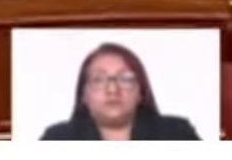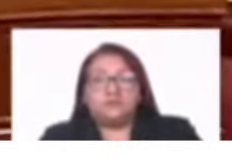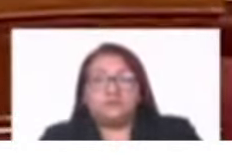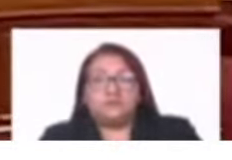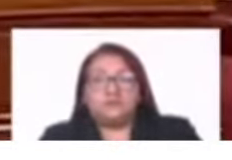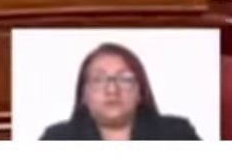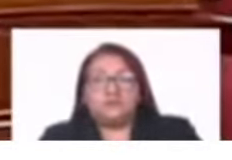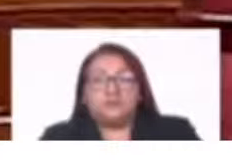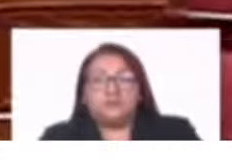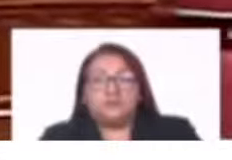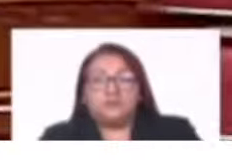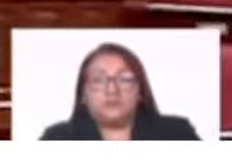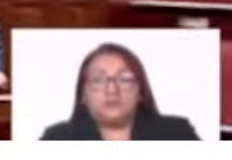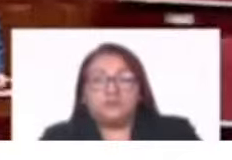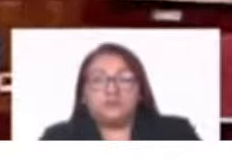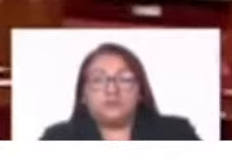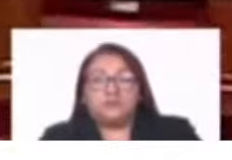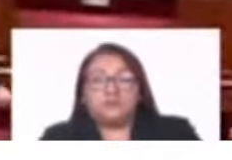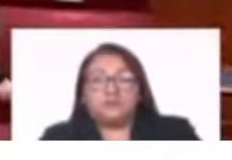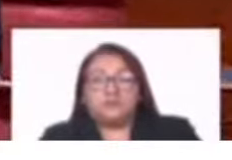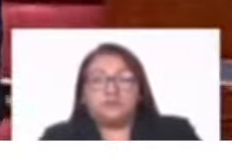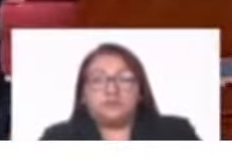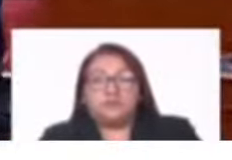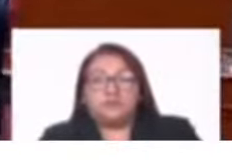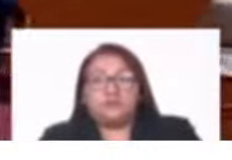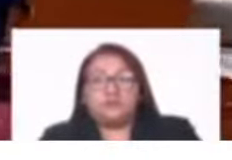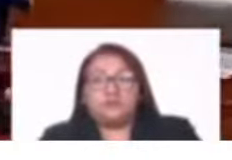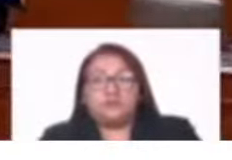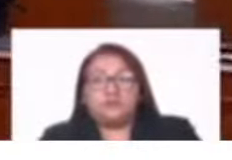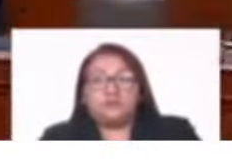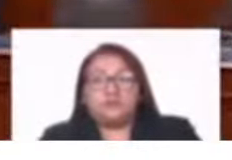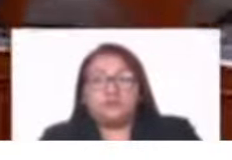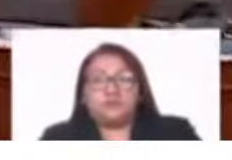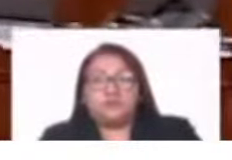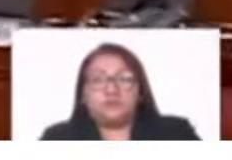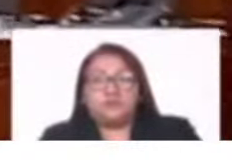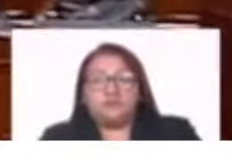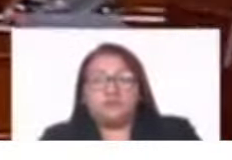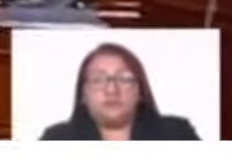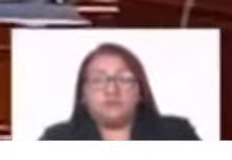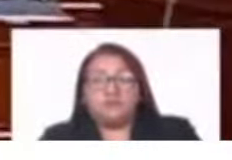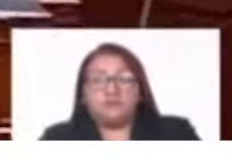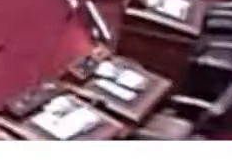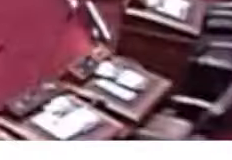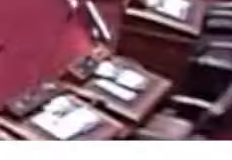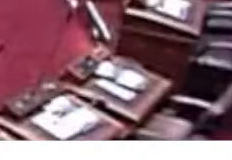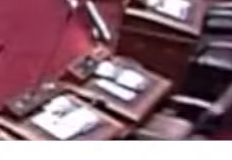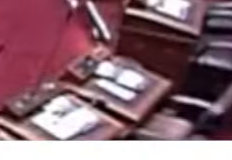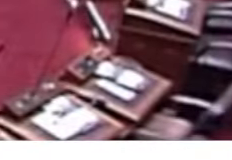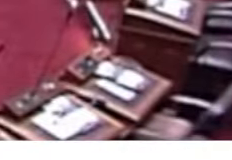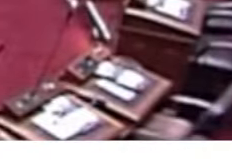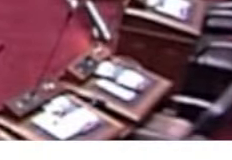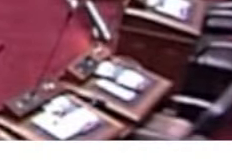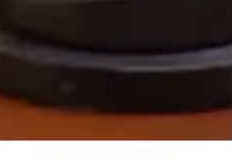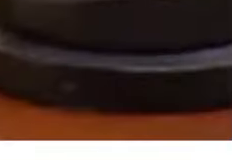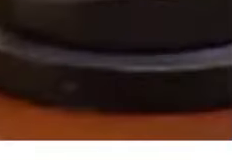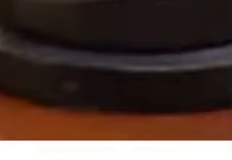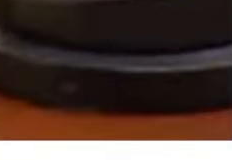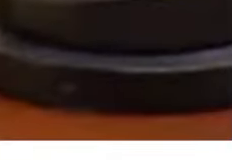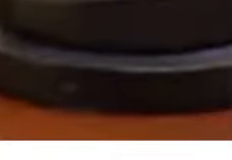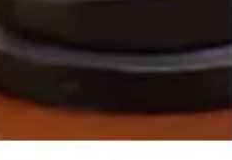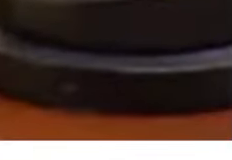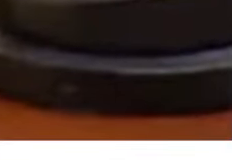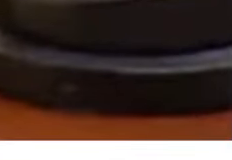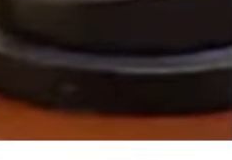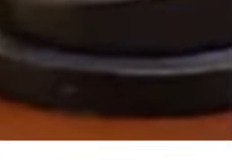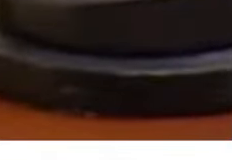saludando a algunos congresistas. Estamos observando que hay muchas curules que están vacías. Siendo un día muy importante,